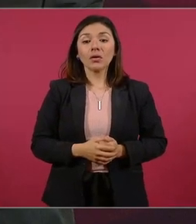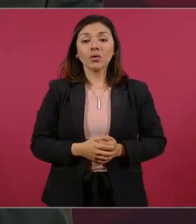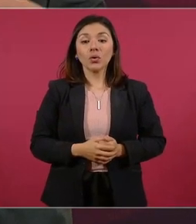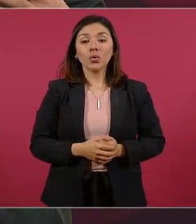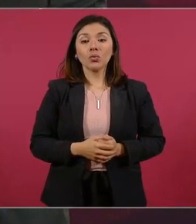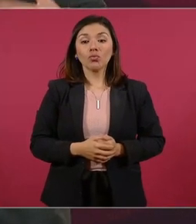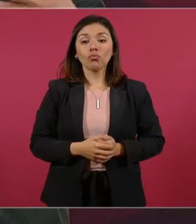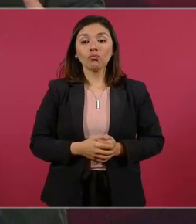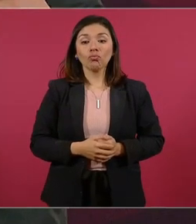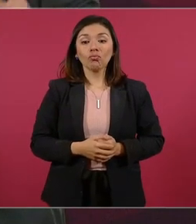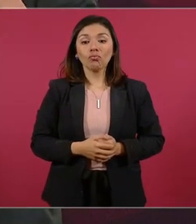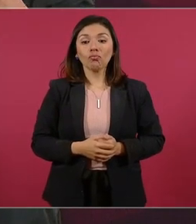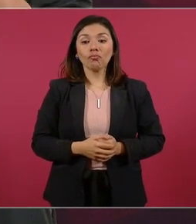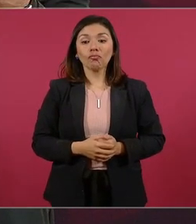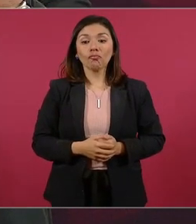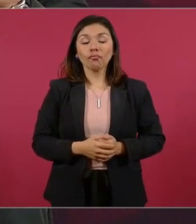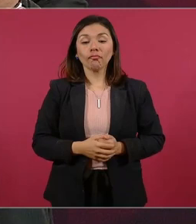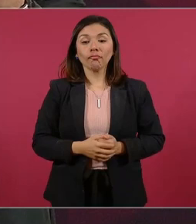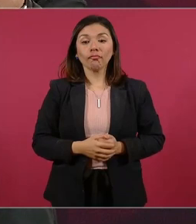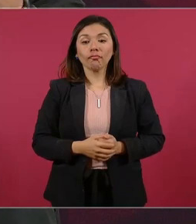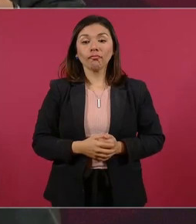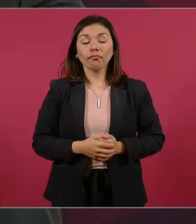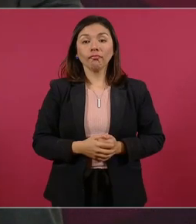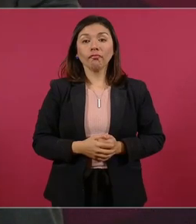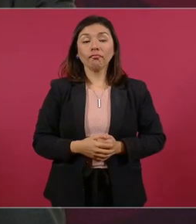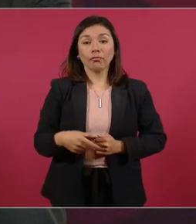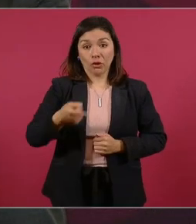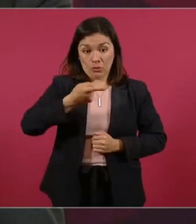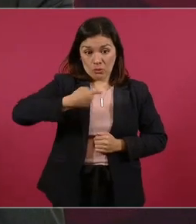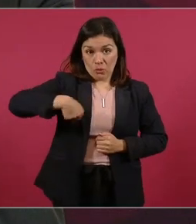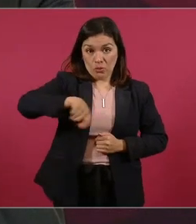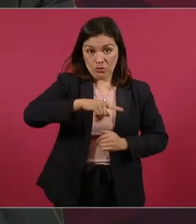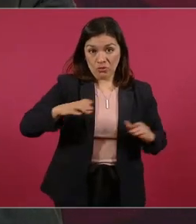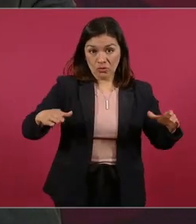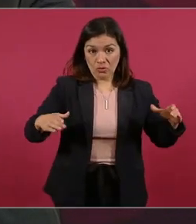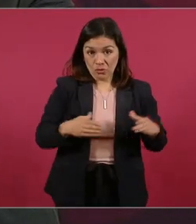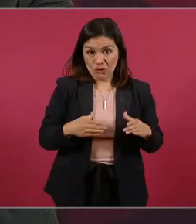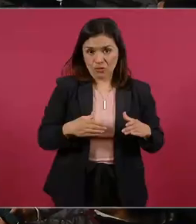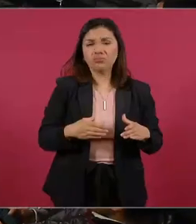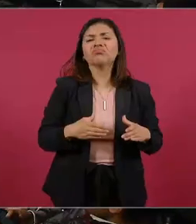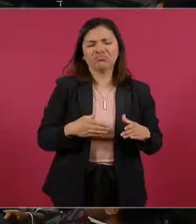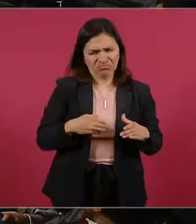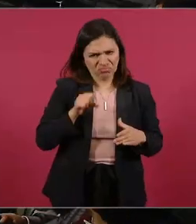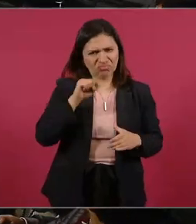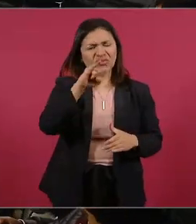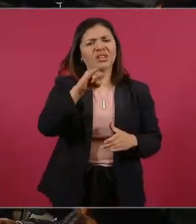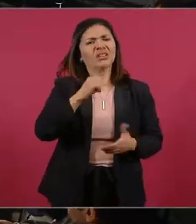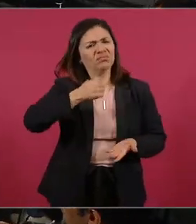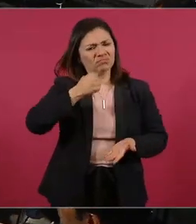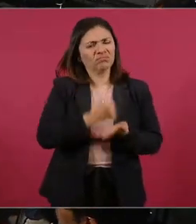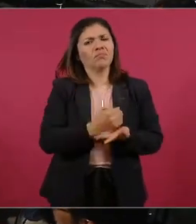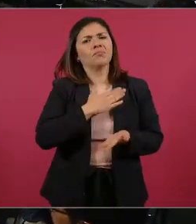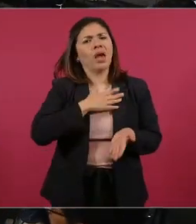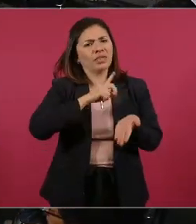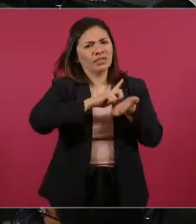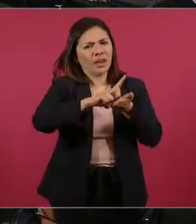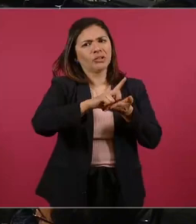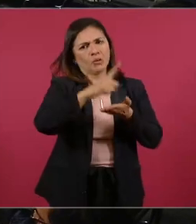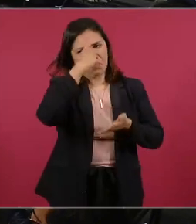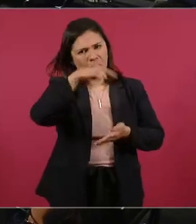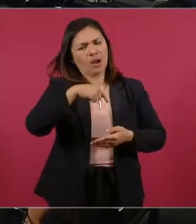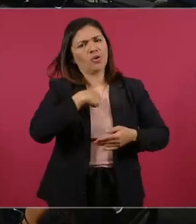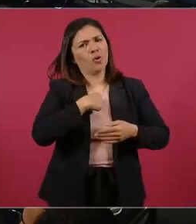como nos defendemos y ejercemos nuestro derecho de réplica,